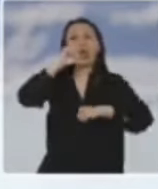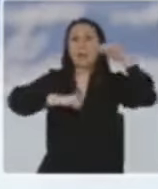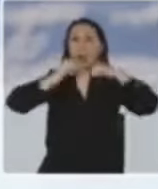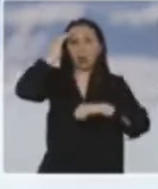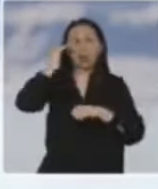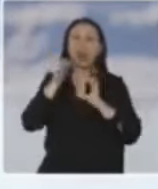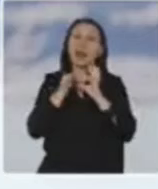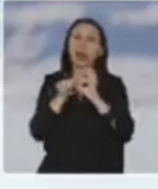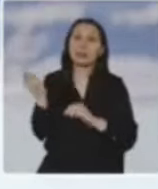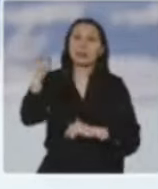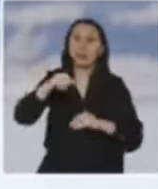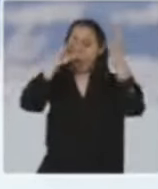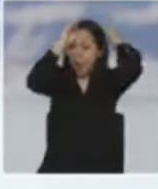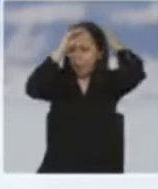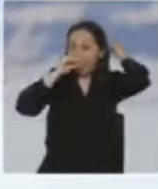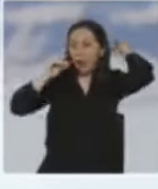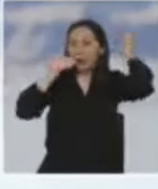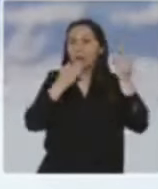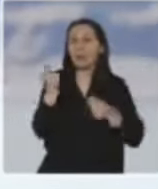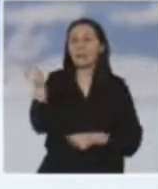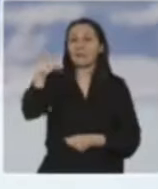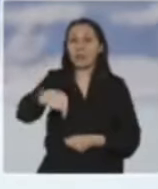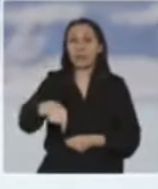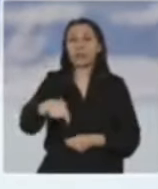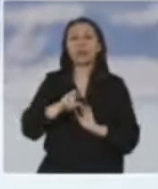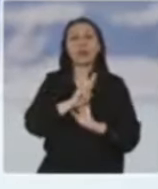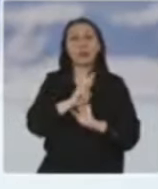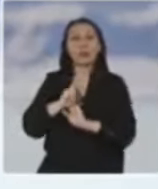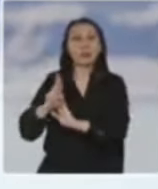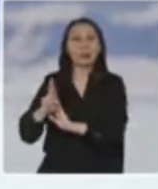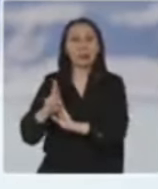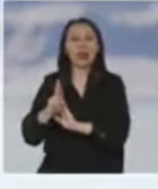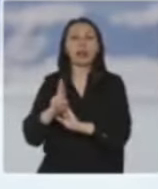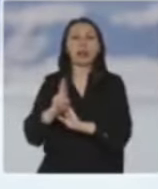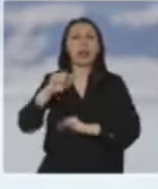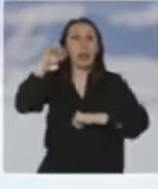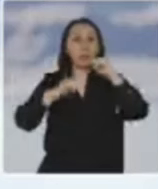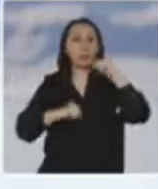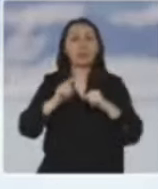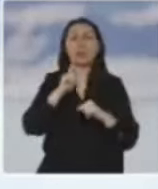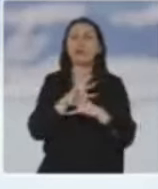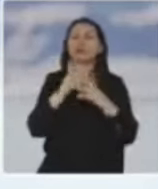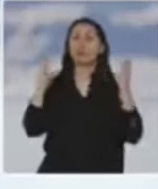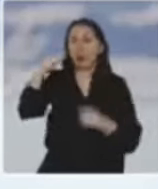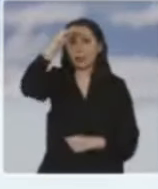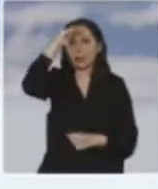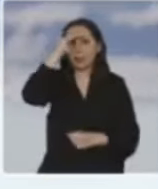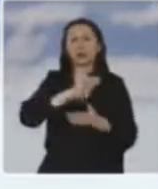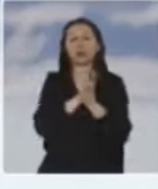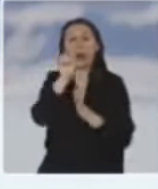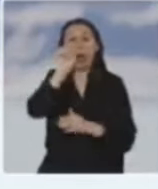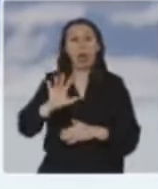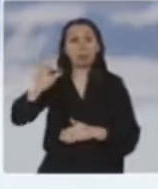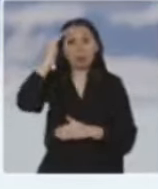agradezco la pres del embajador También acá de los representantes de la empresa que tienen mucha experiencia en toda Asia